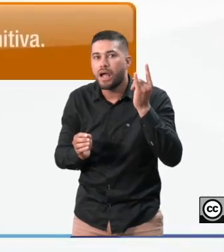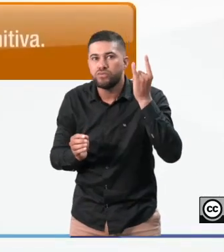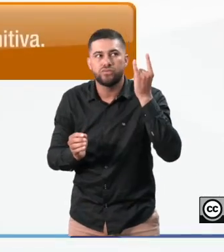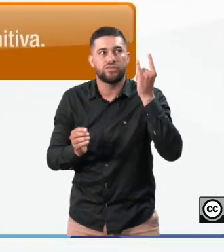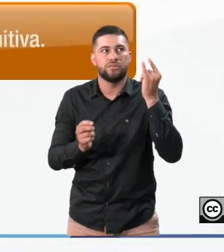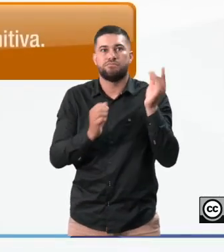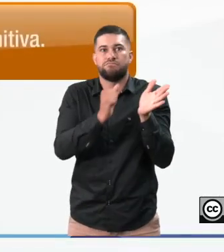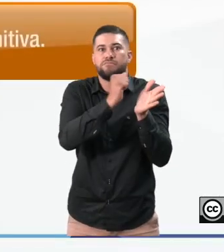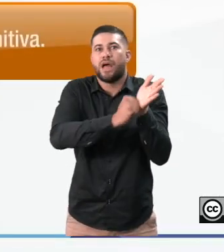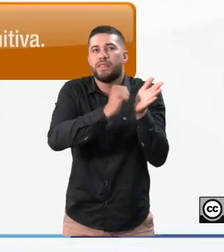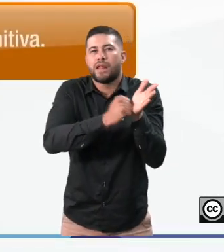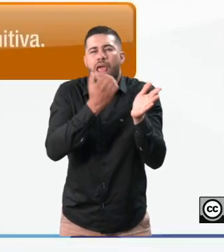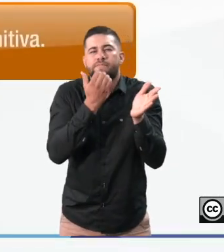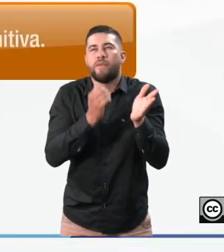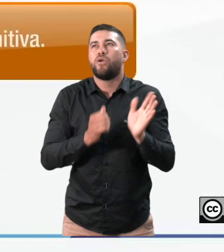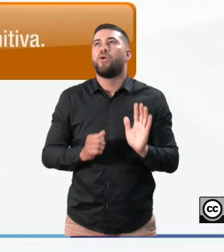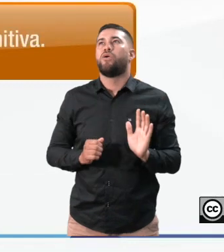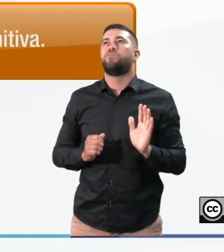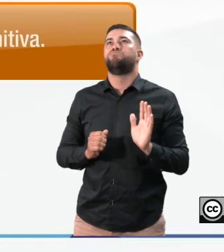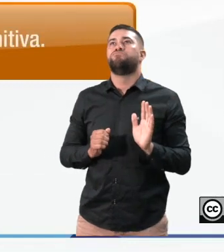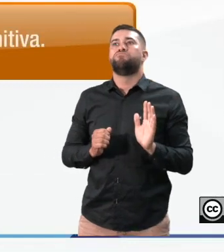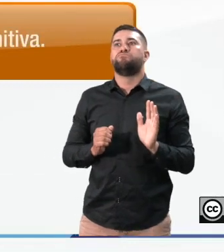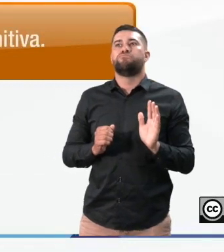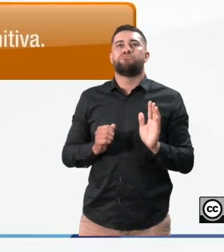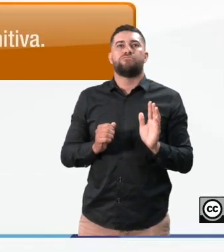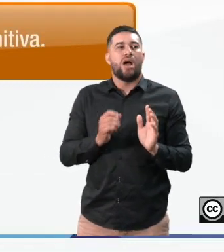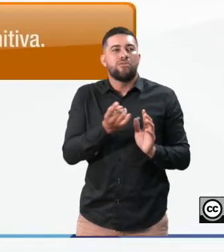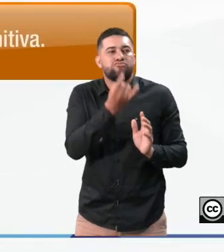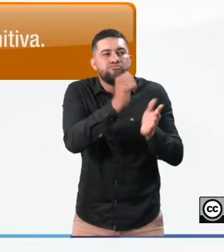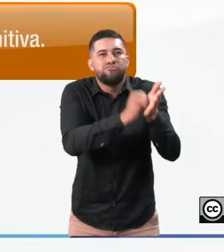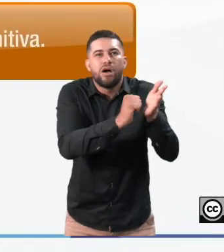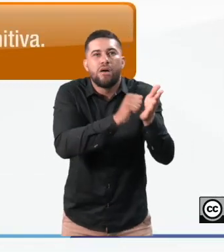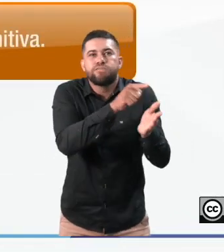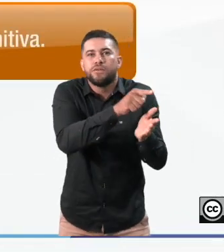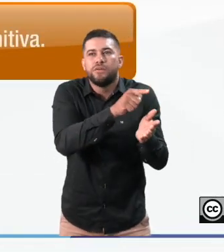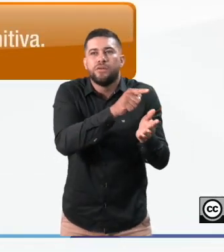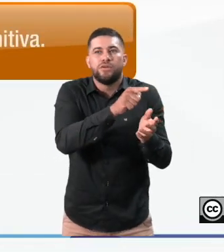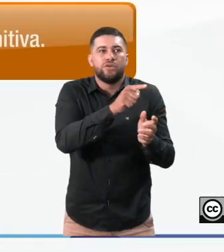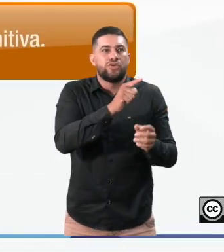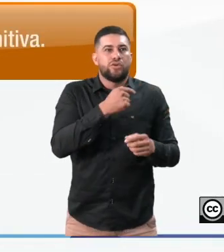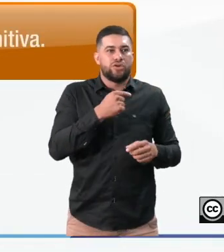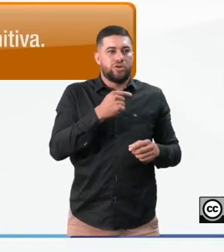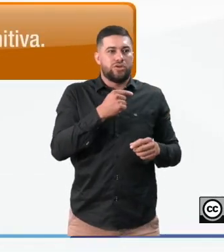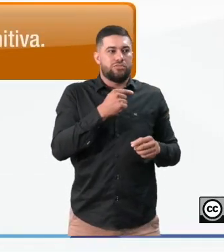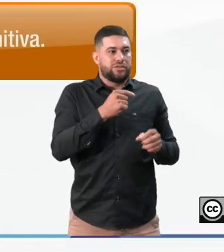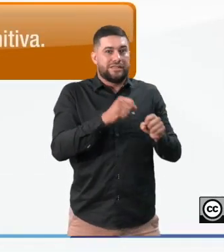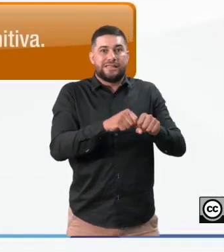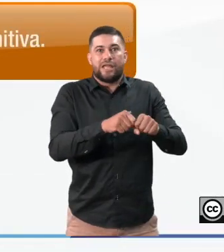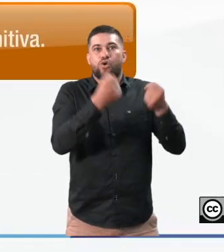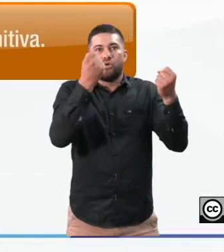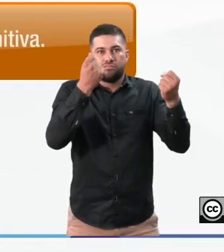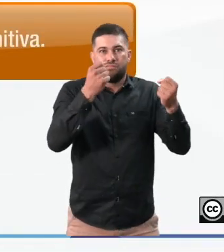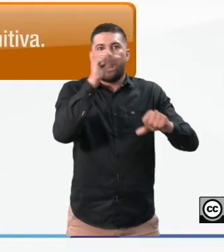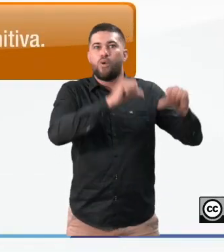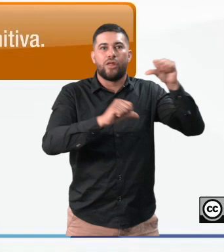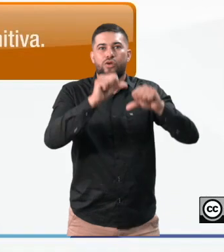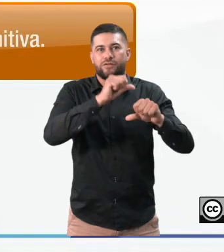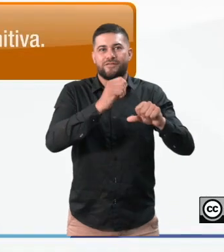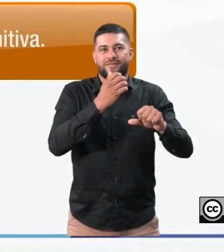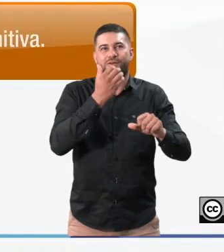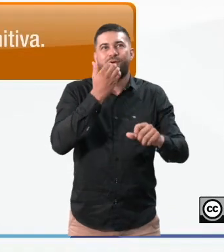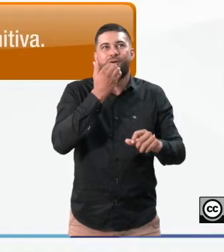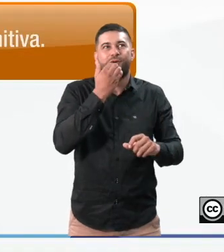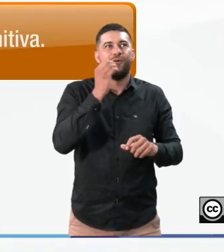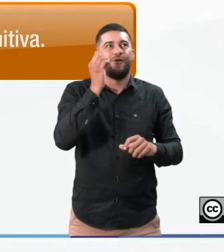académica. Hay dos partes, la cualitativa y cuantitativa, que se encuentran en cada asignatura de cada semestre de nuestra